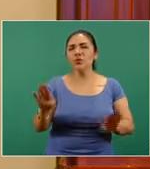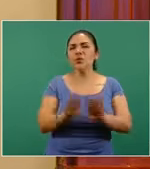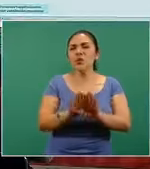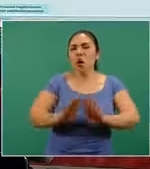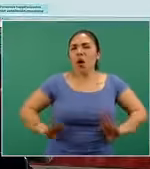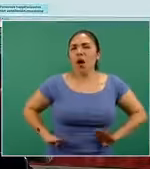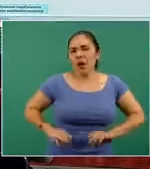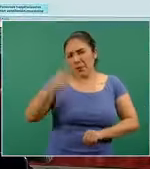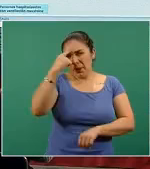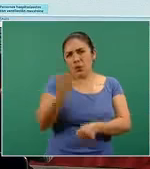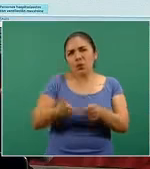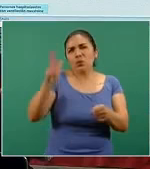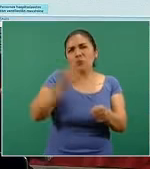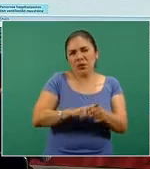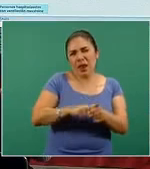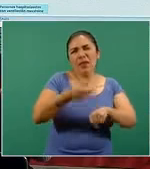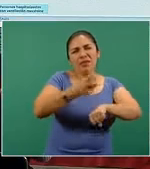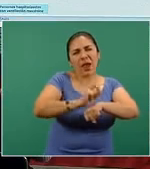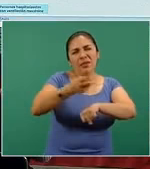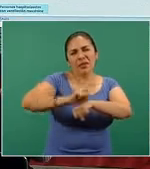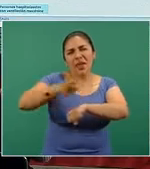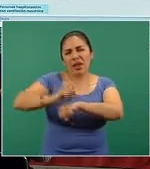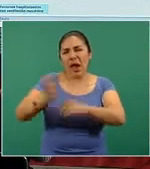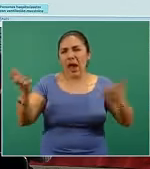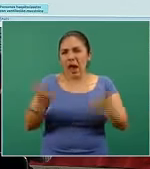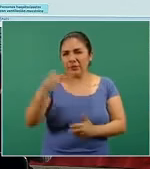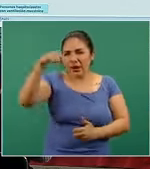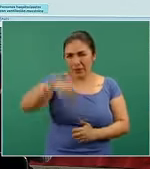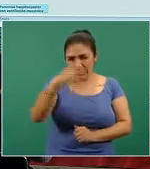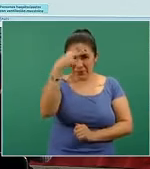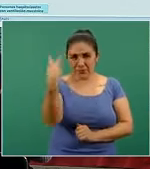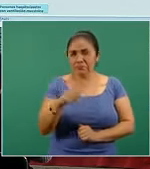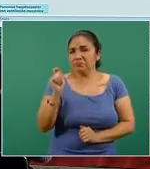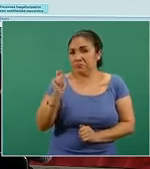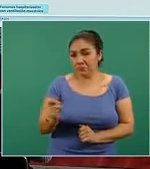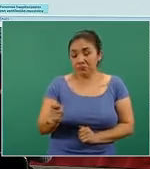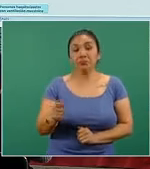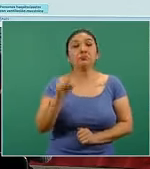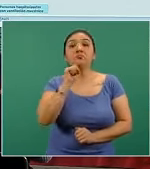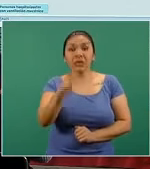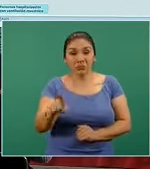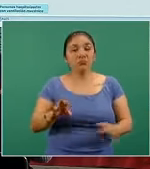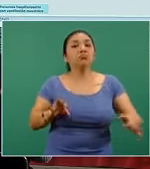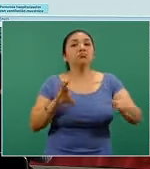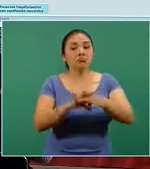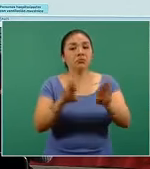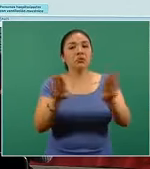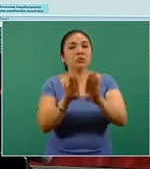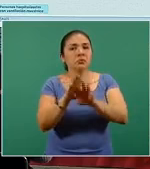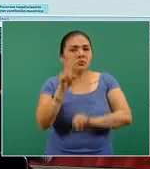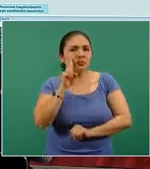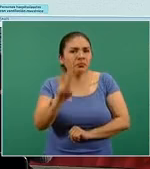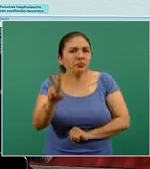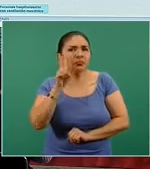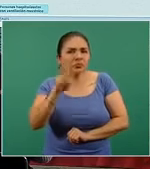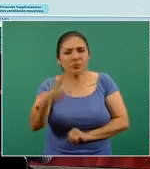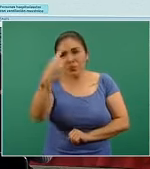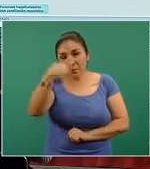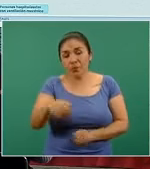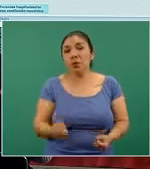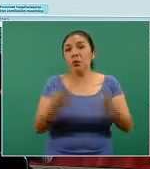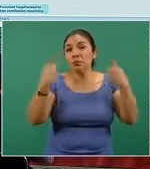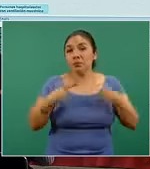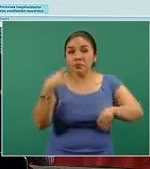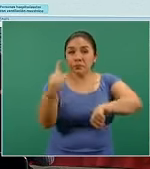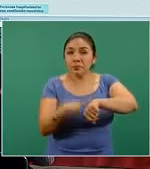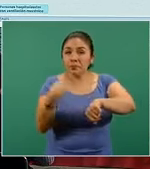la hospitalización diaria que se está llevando a cabo. Esta es congruente con lo que vemos con la curva de la carga de